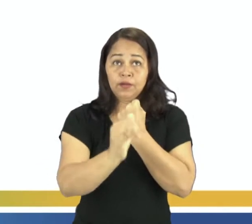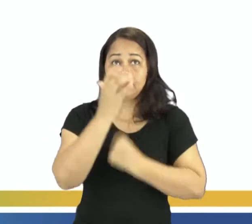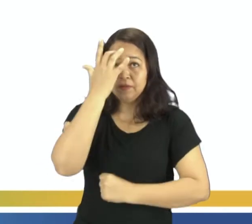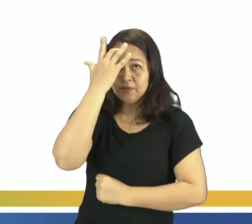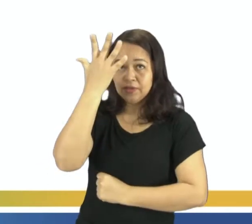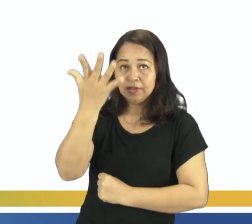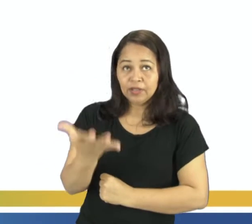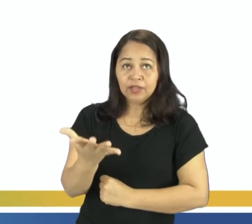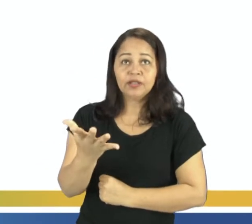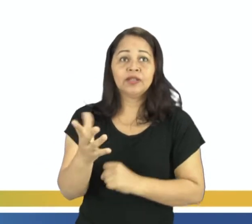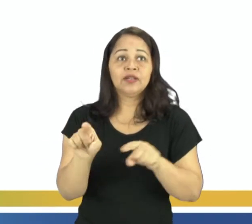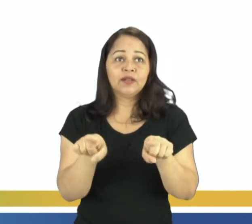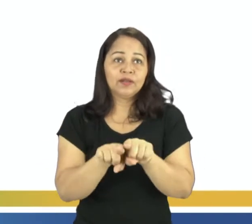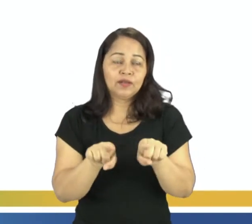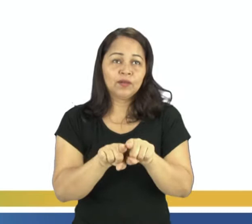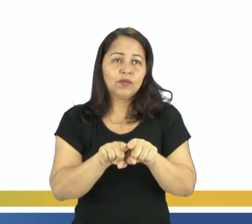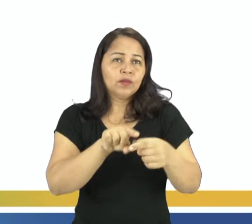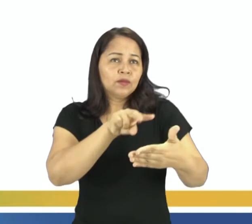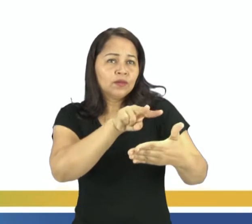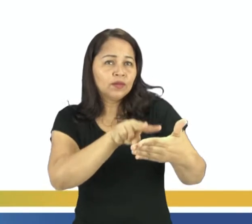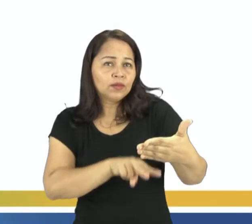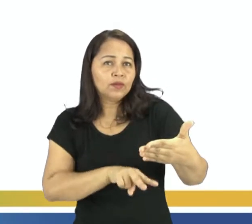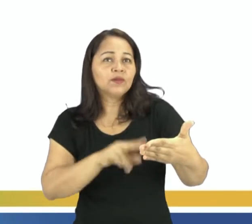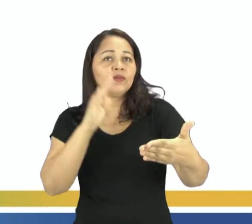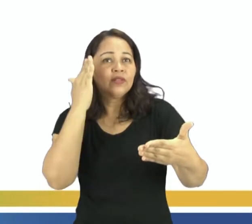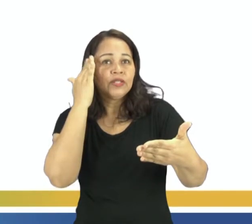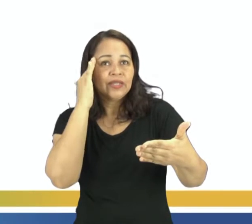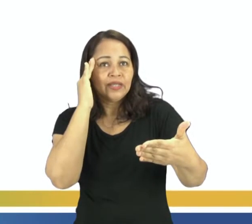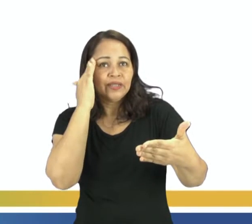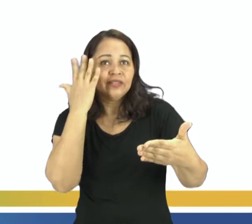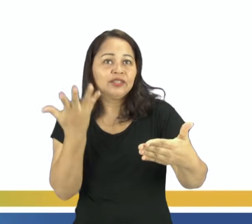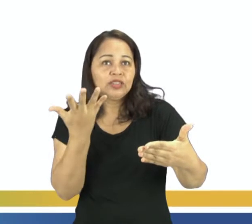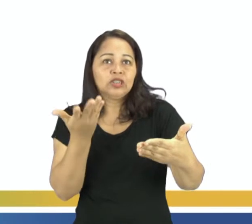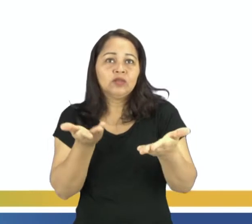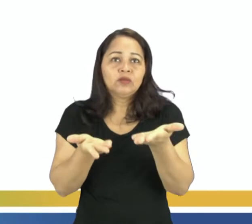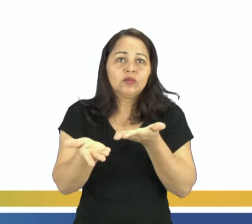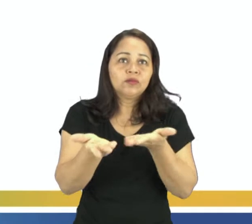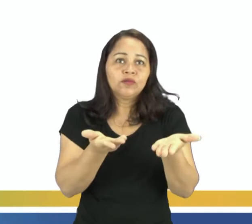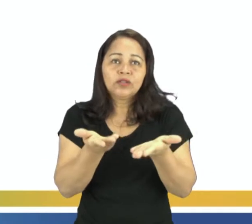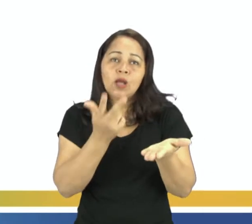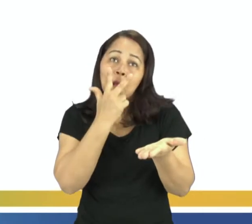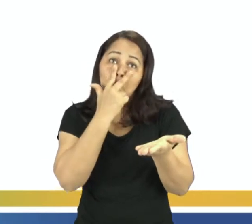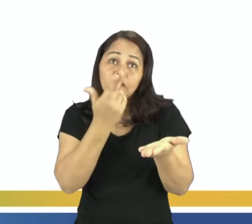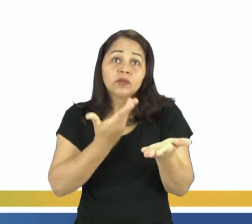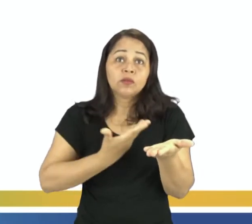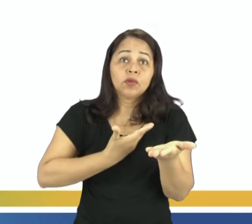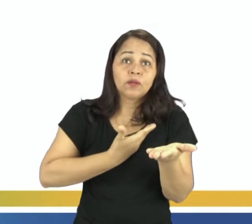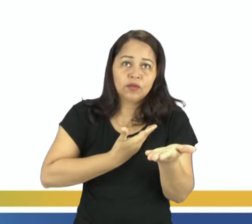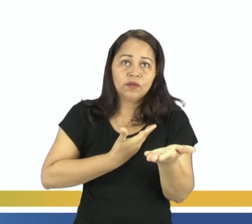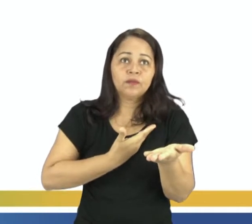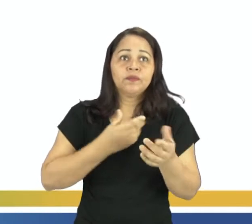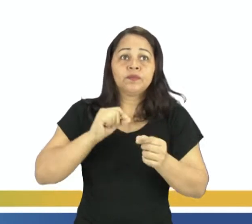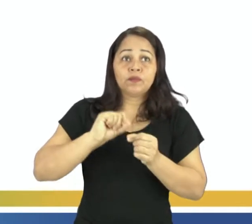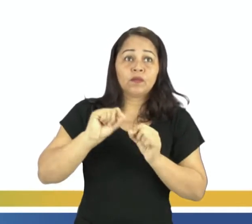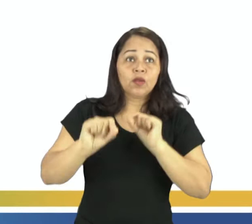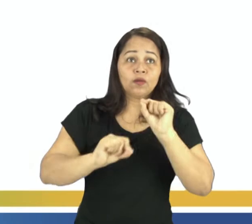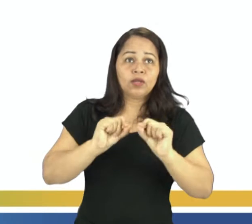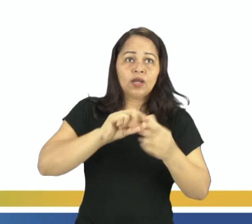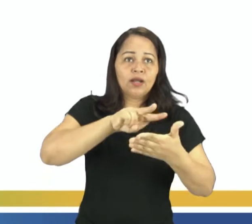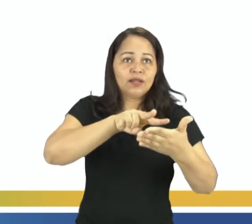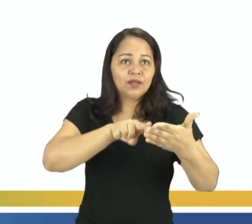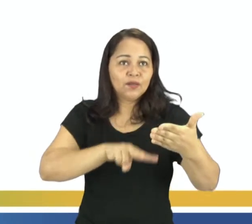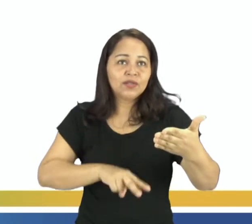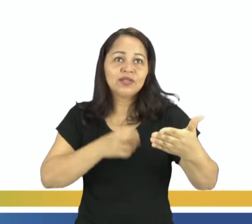el acercamiento del lector como una conversación entre amigos, haciendo que la lectura